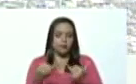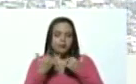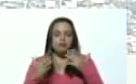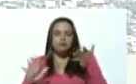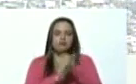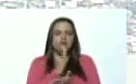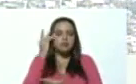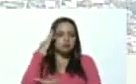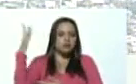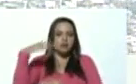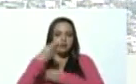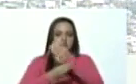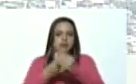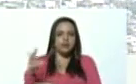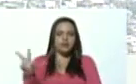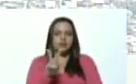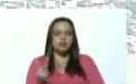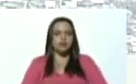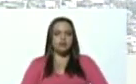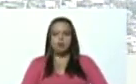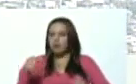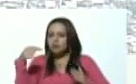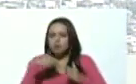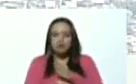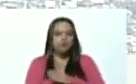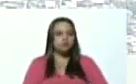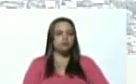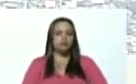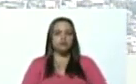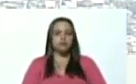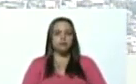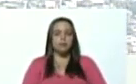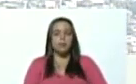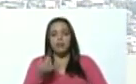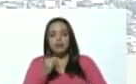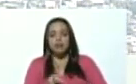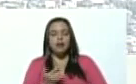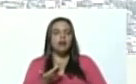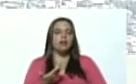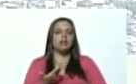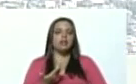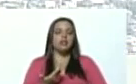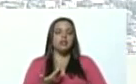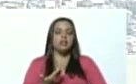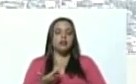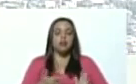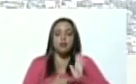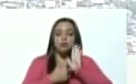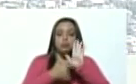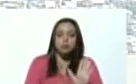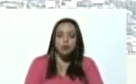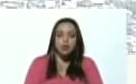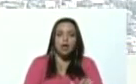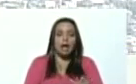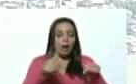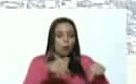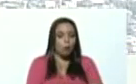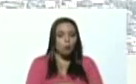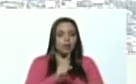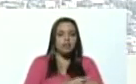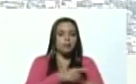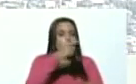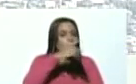Venezuela, muy profundos, que deben marcar a esta y a las generaciones que están por venir, los